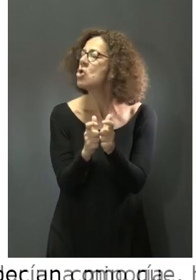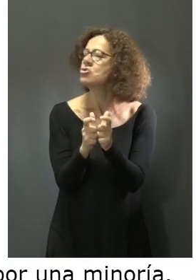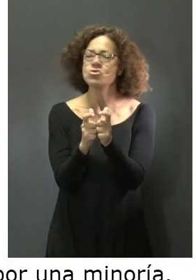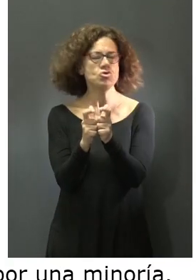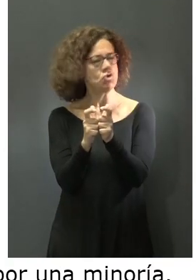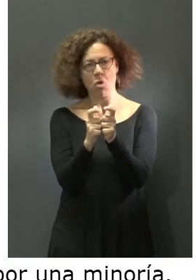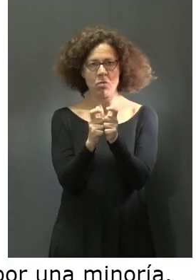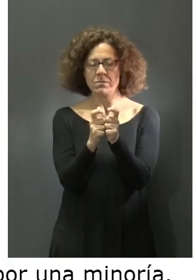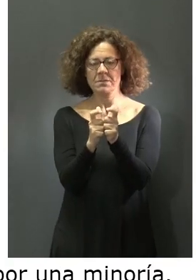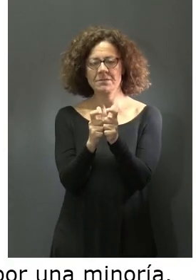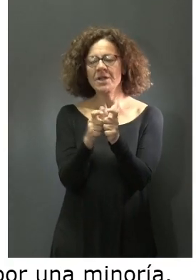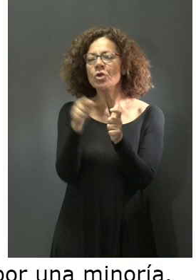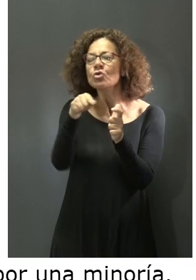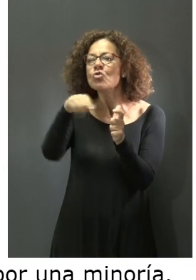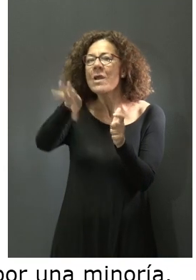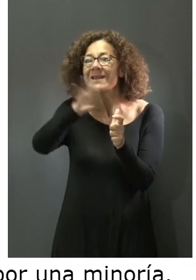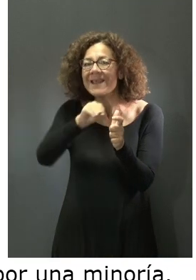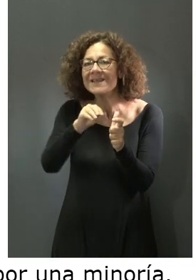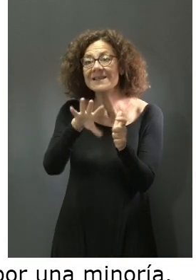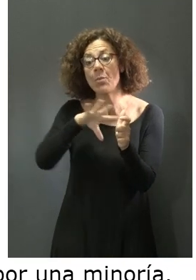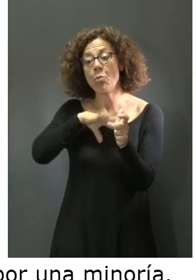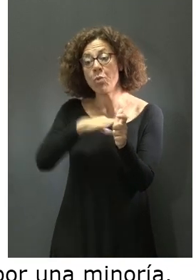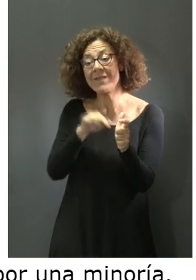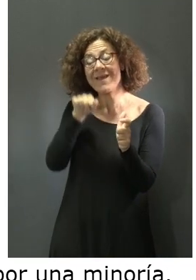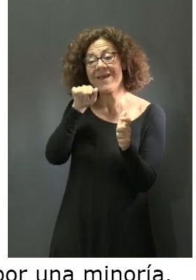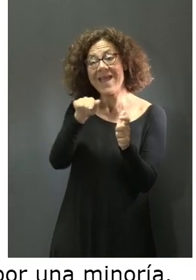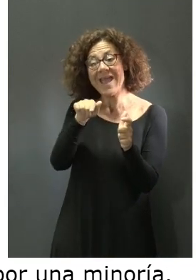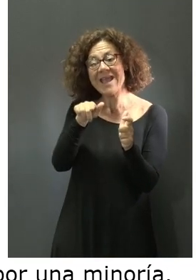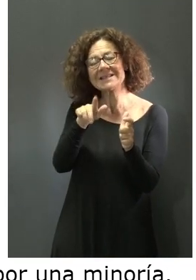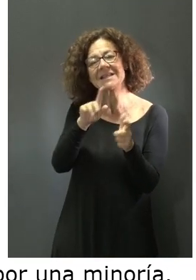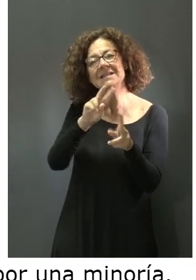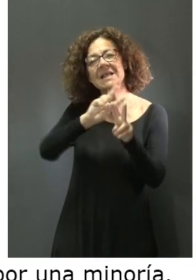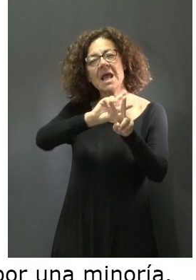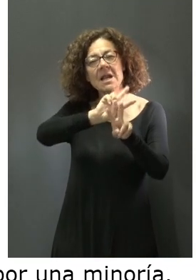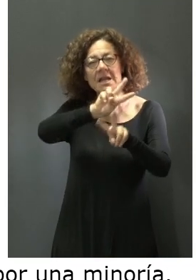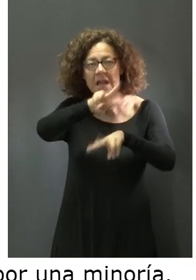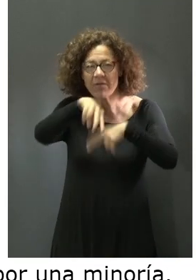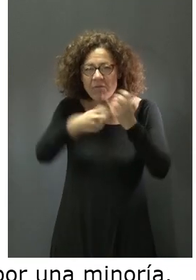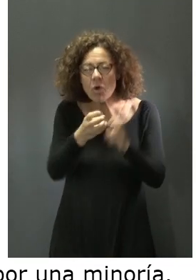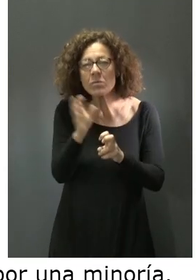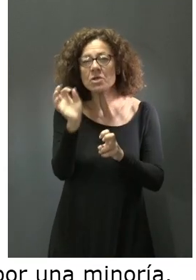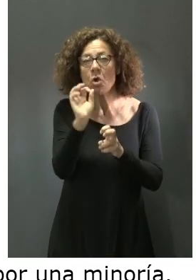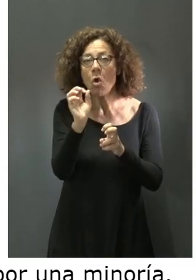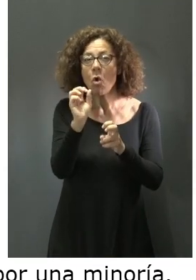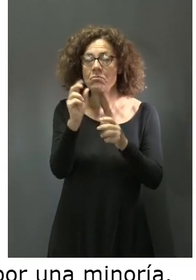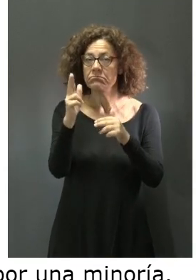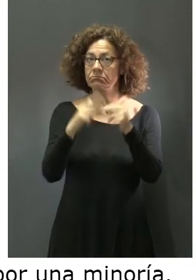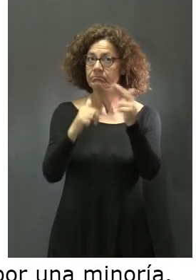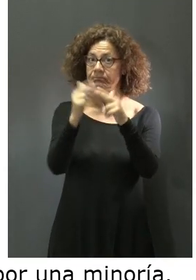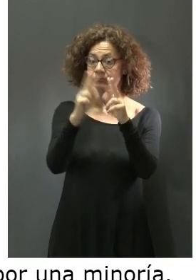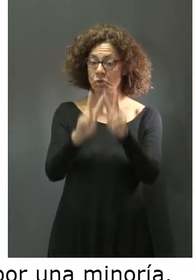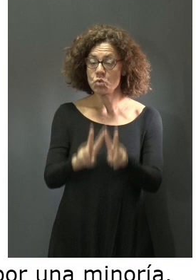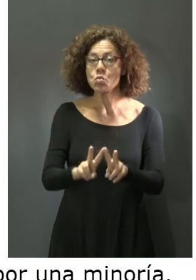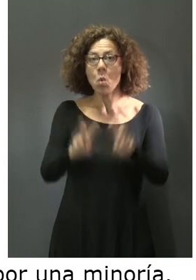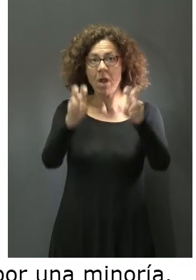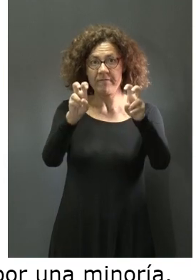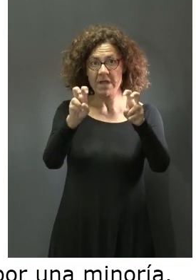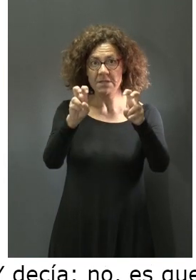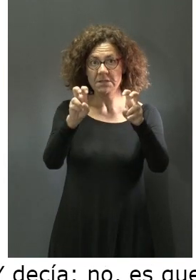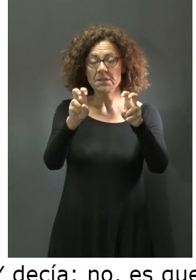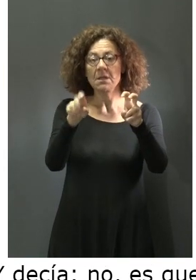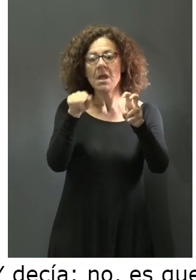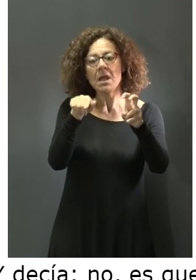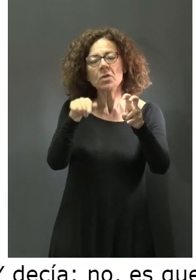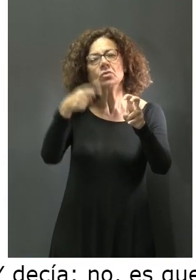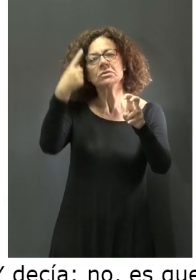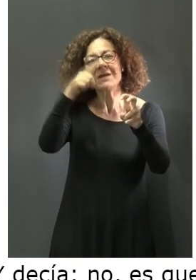que no entiendes es que a lo mejor ese tipo de reforma o de edificación nueva en el que tienes